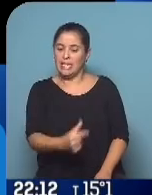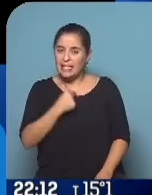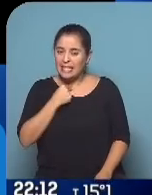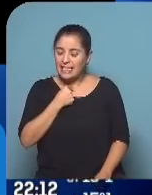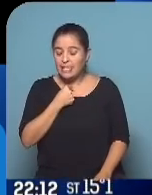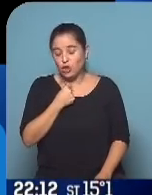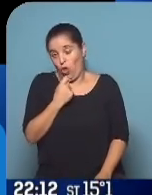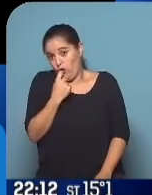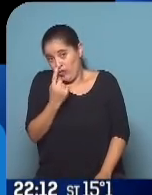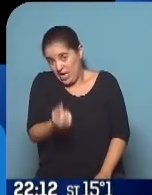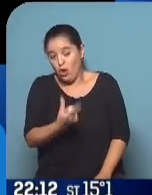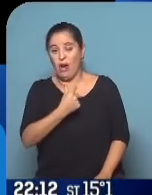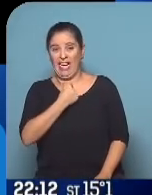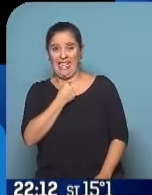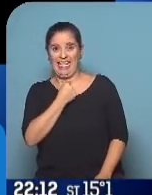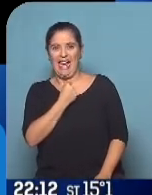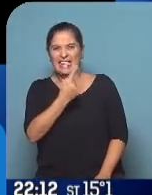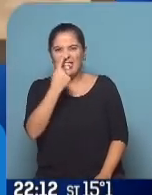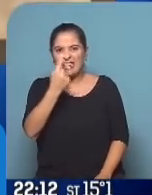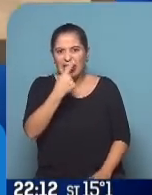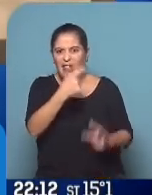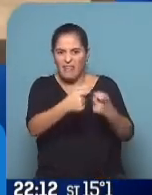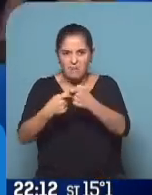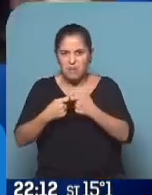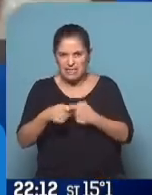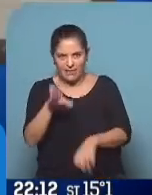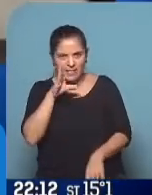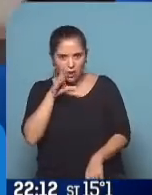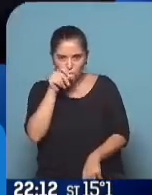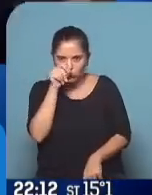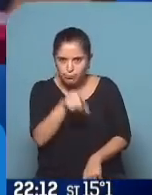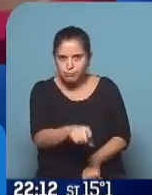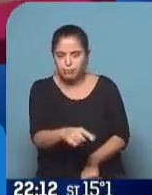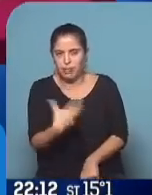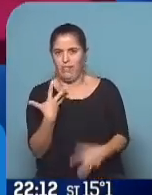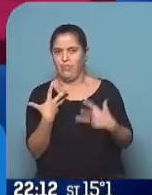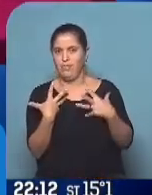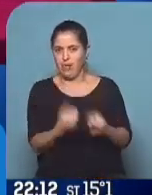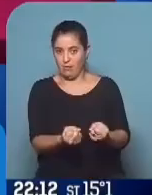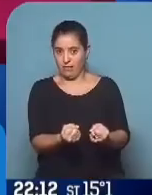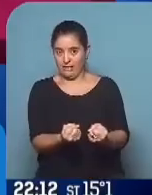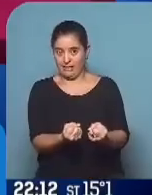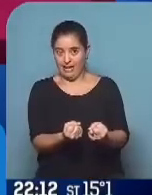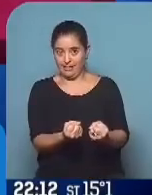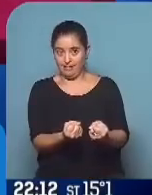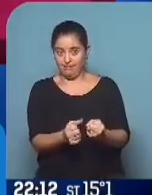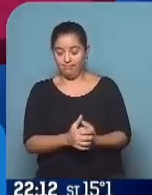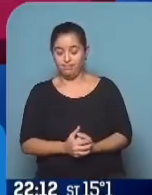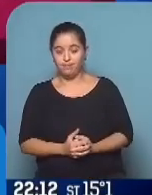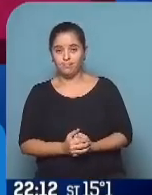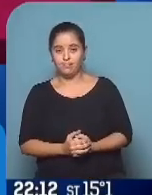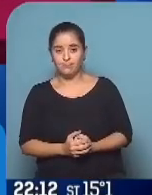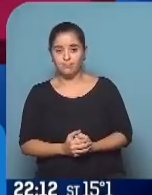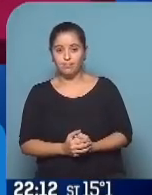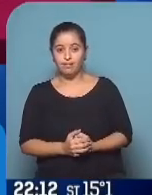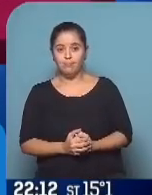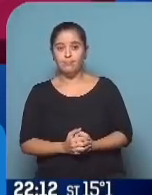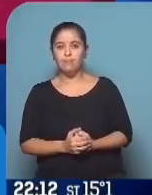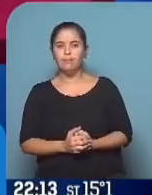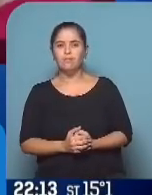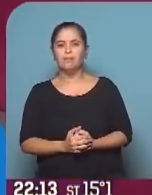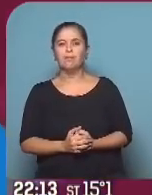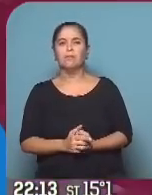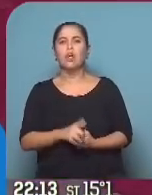empresas norteamericanas, porque concretamente lo que por lo menos transmitió Robert Lower, creo que se